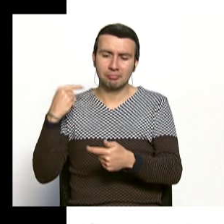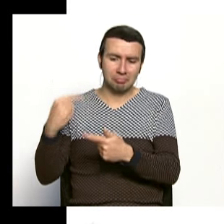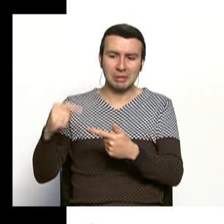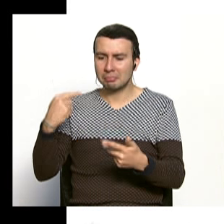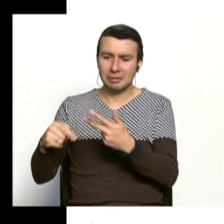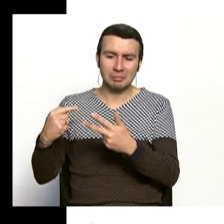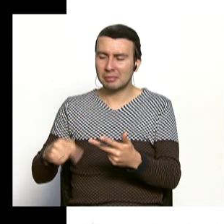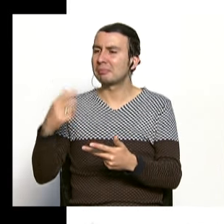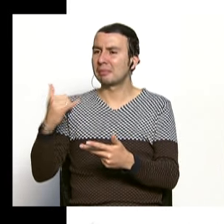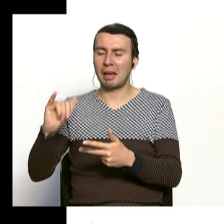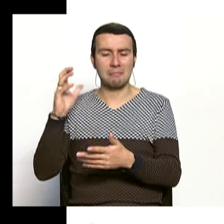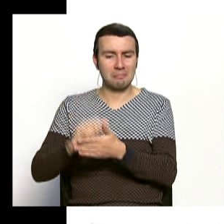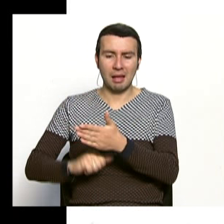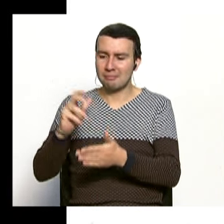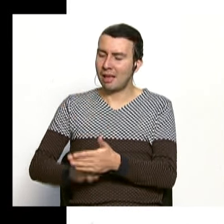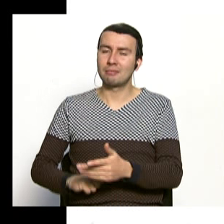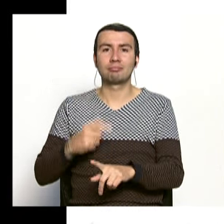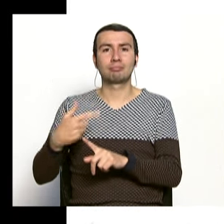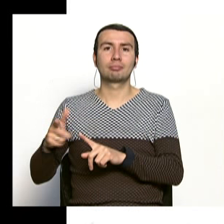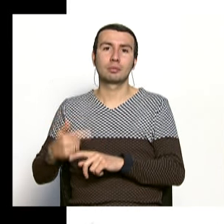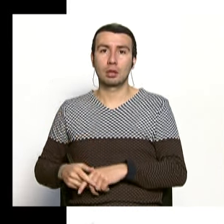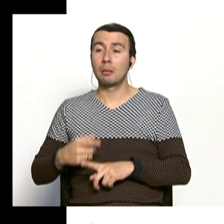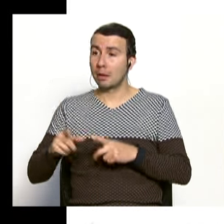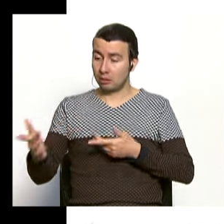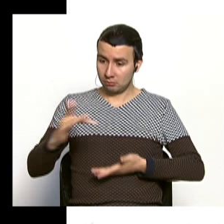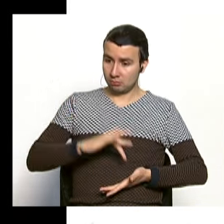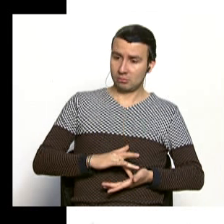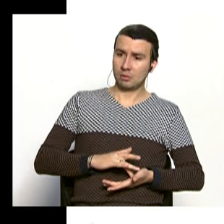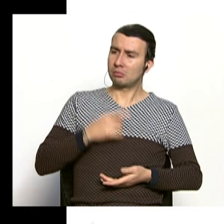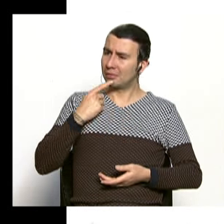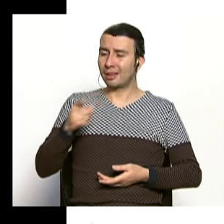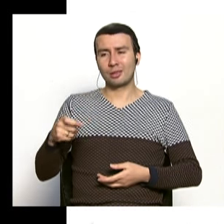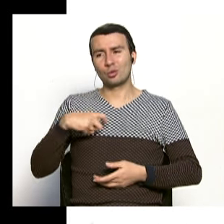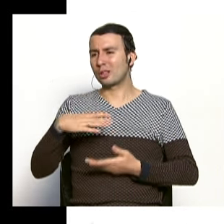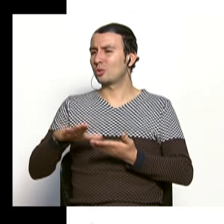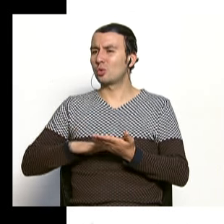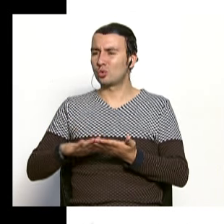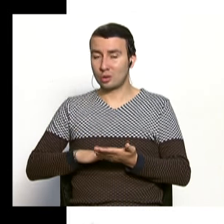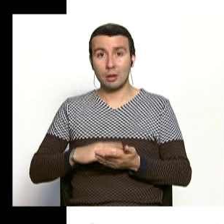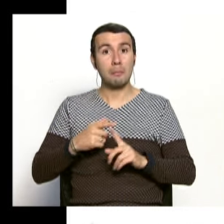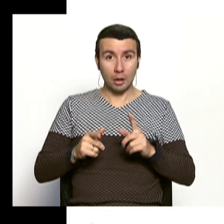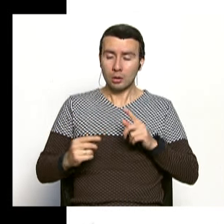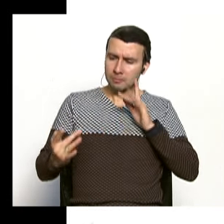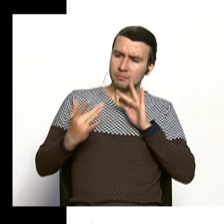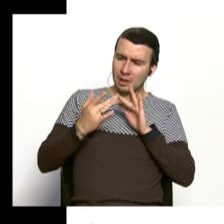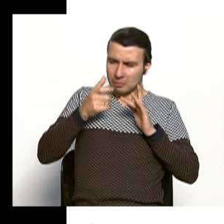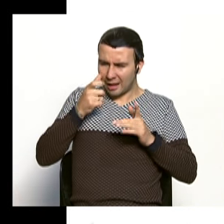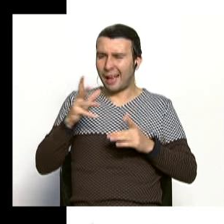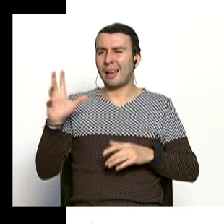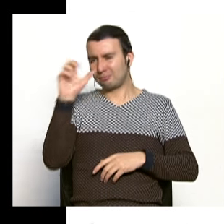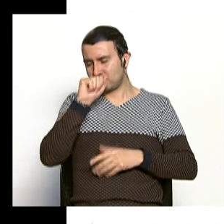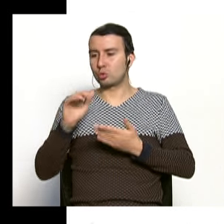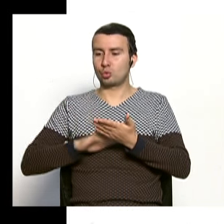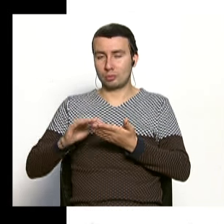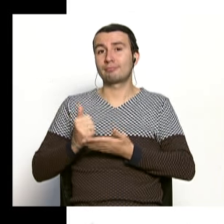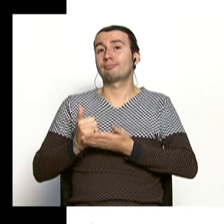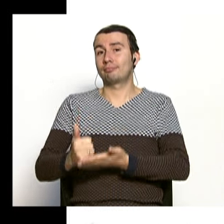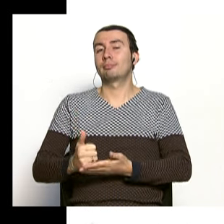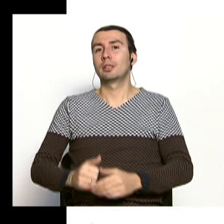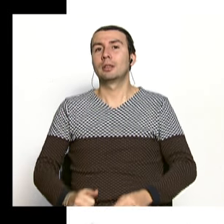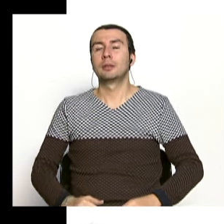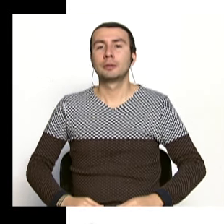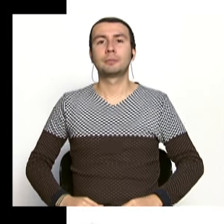otros eh consultas le han dicho que no tienen ninguna solución y que tienen que aprender a vivir con su dolor Así es es